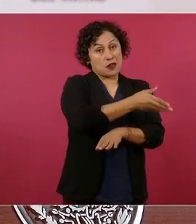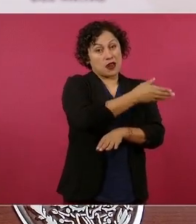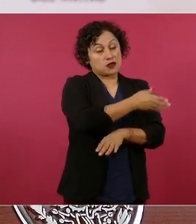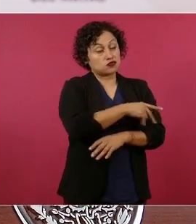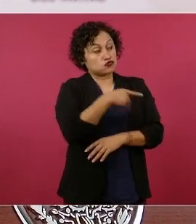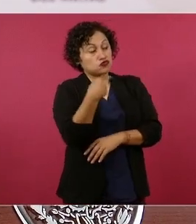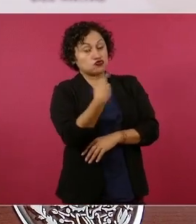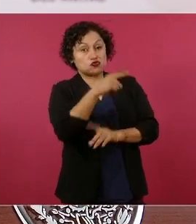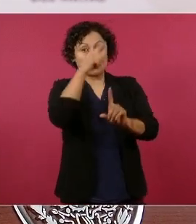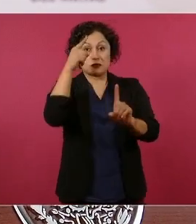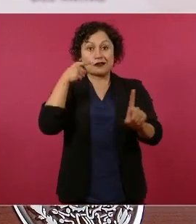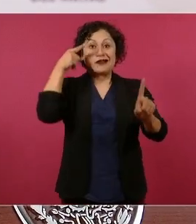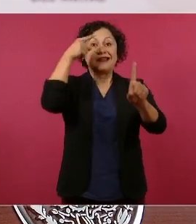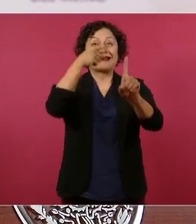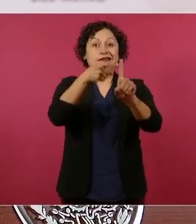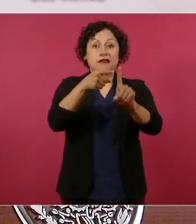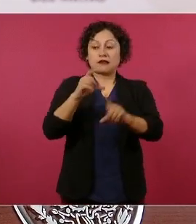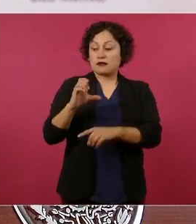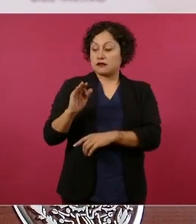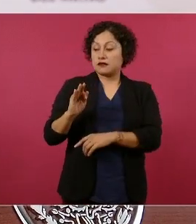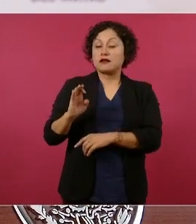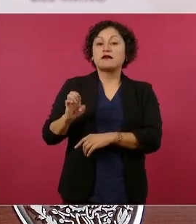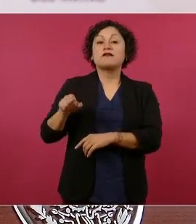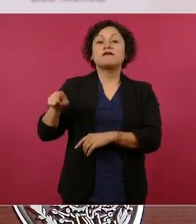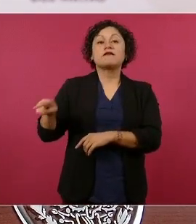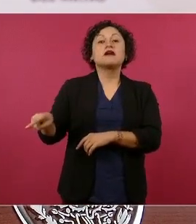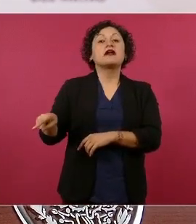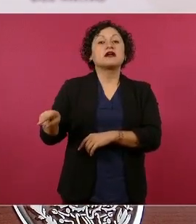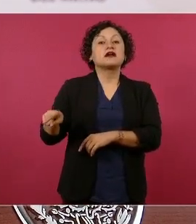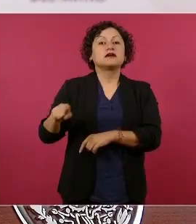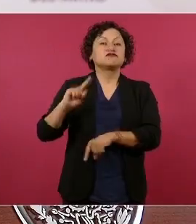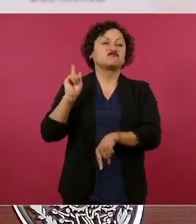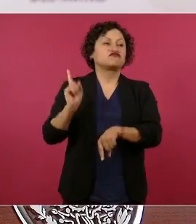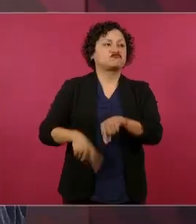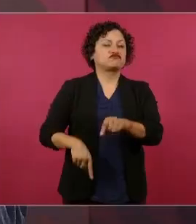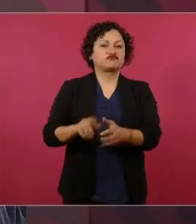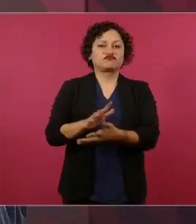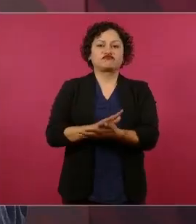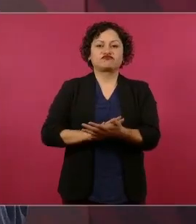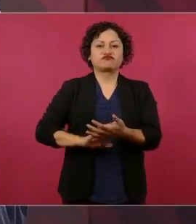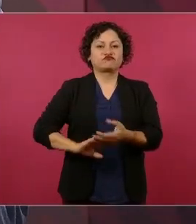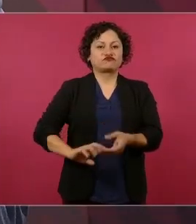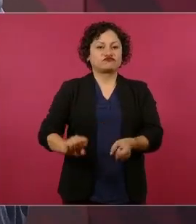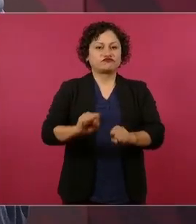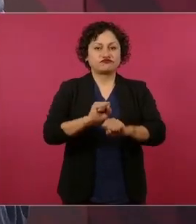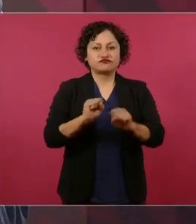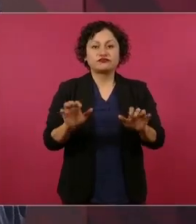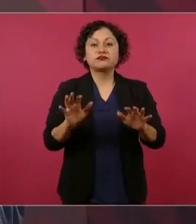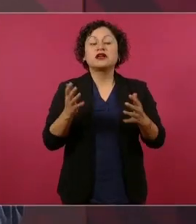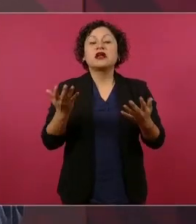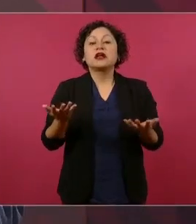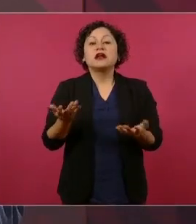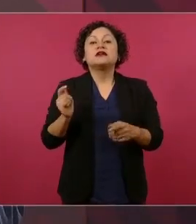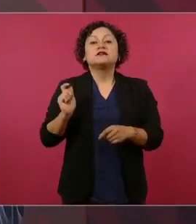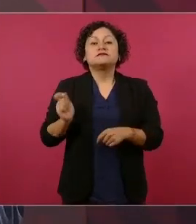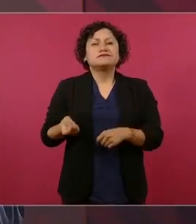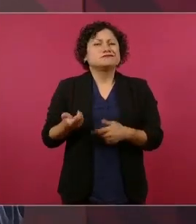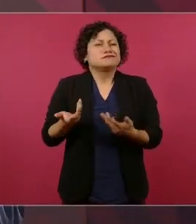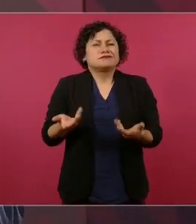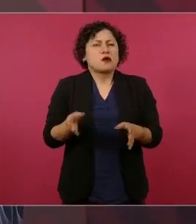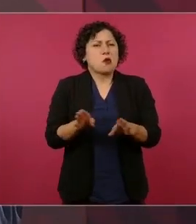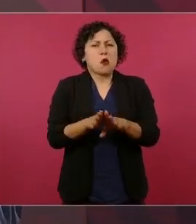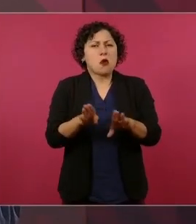esta empresa pública, la Comisión Federal de Electricidad, y dejar todo el mercado